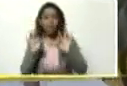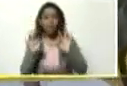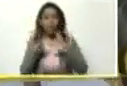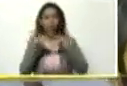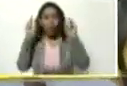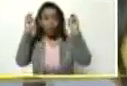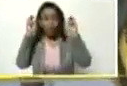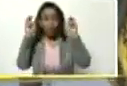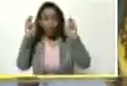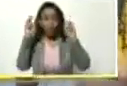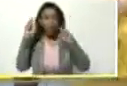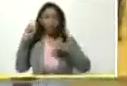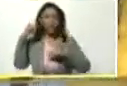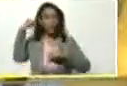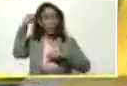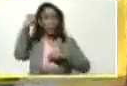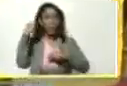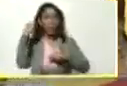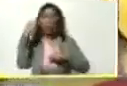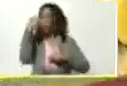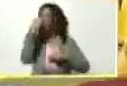de otorrinolaringología.